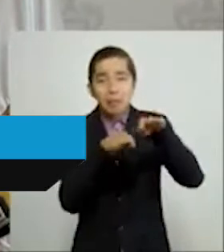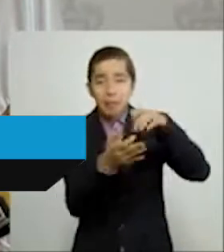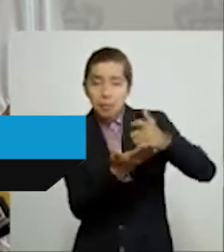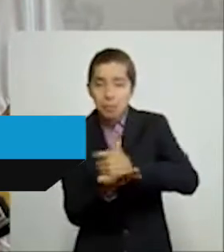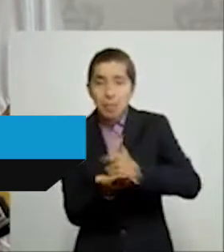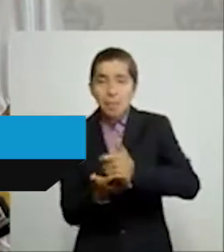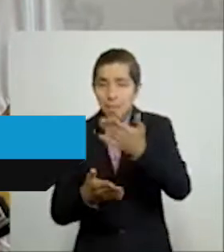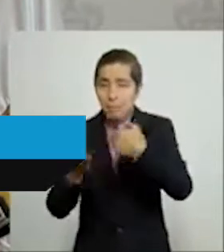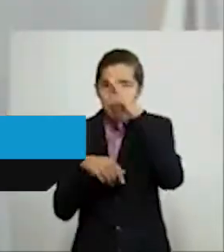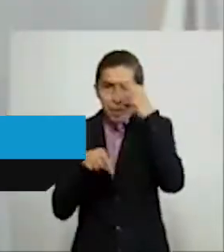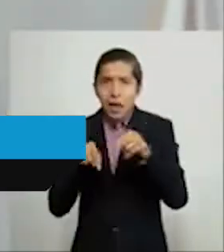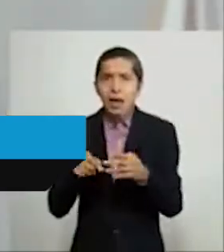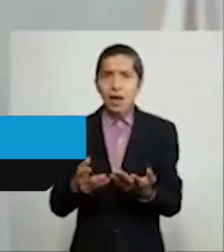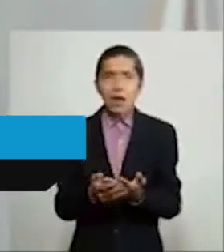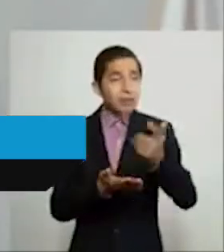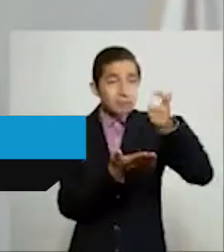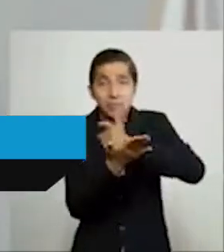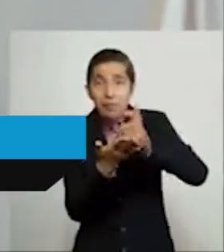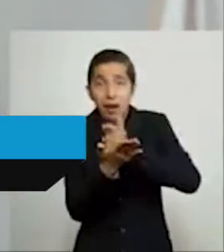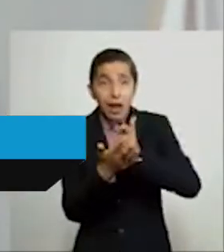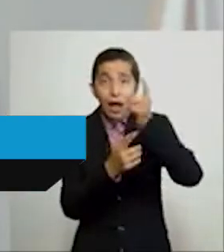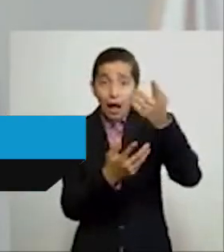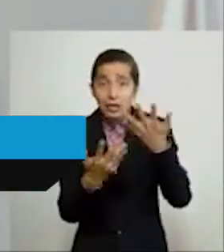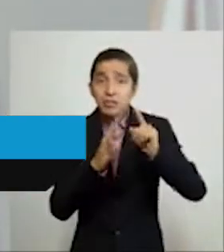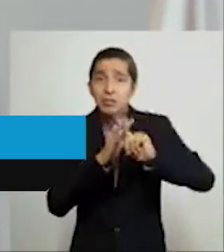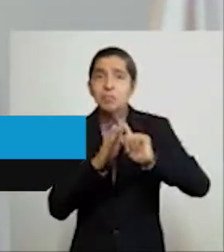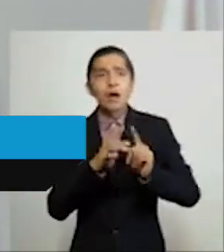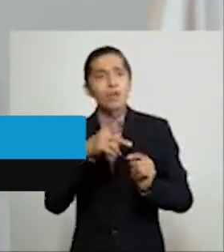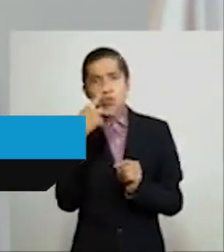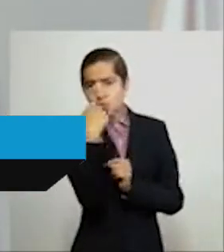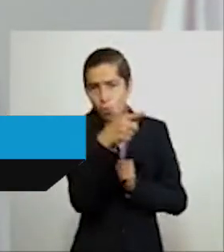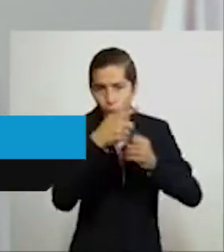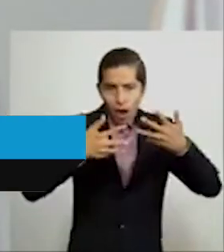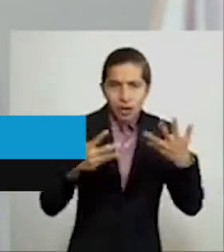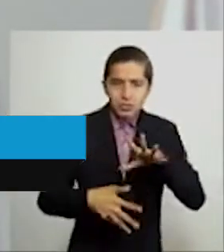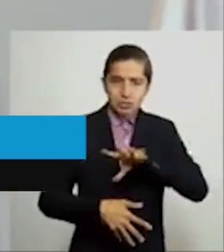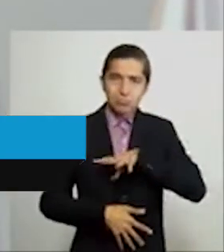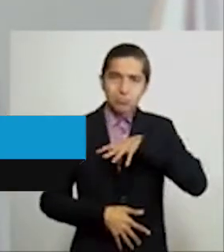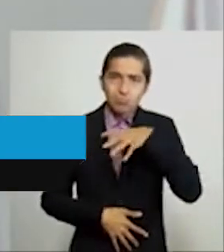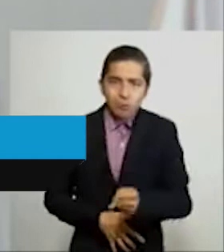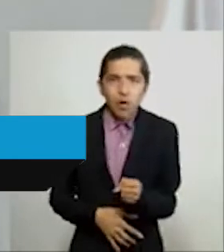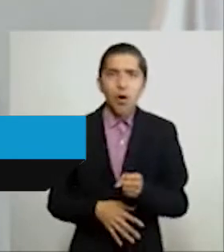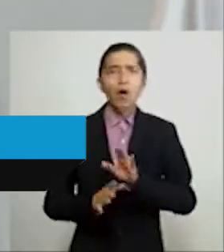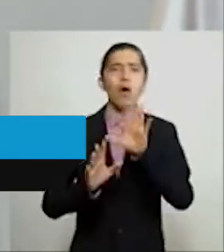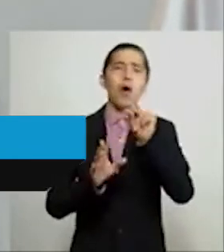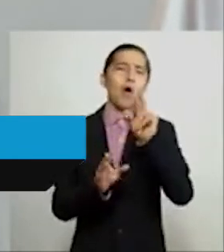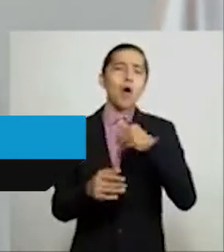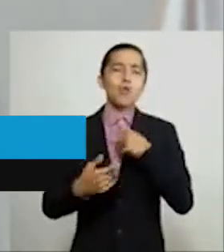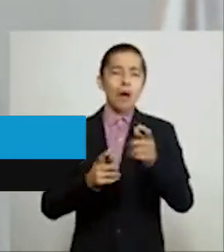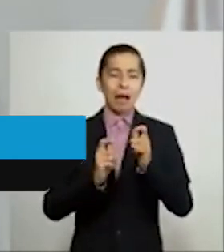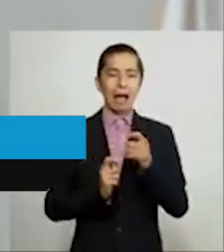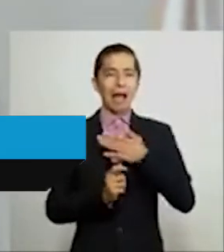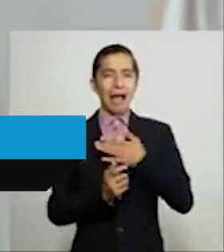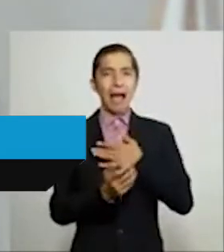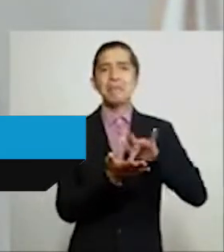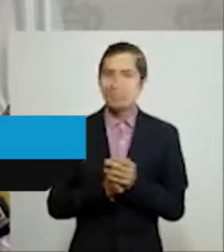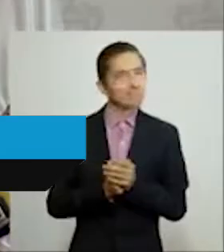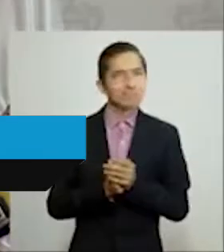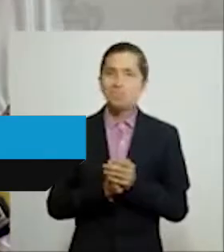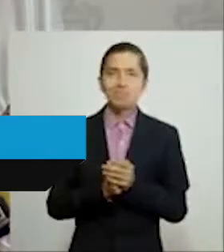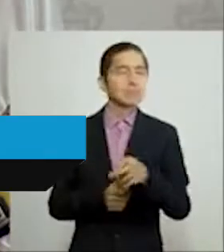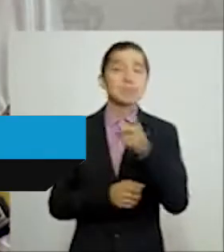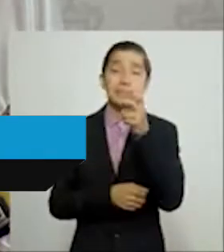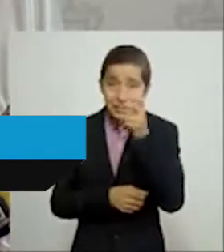nadie se quiera colgar la medalla. Es incorrecto cuando el presidente habla y dice, presume